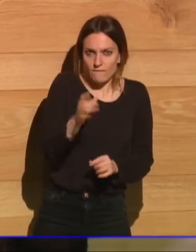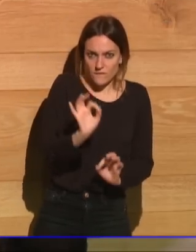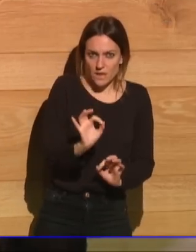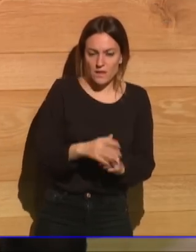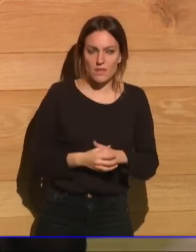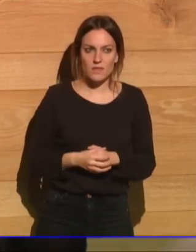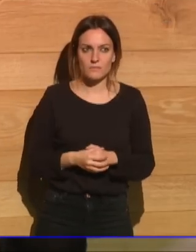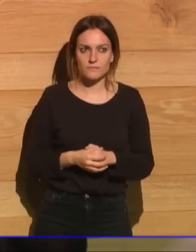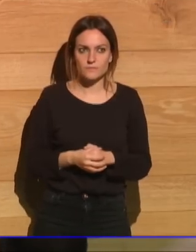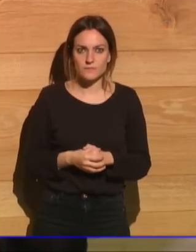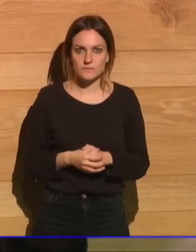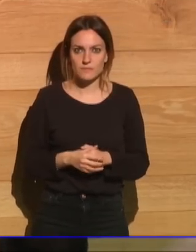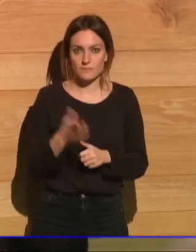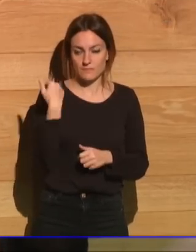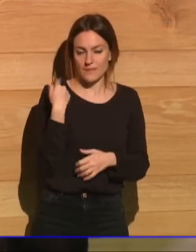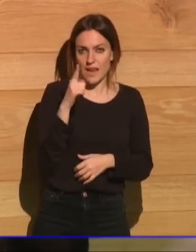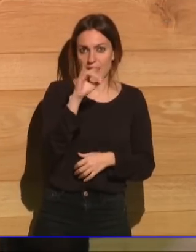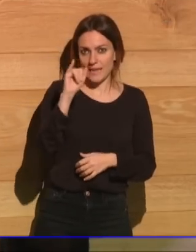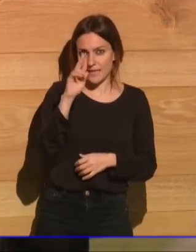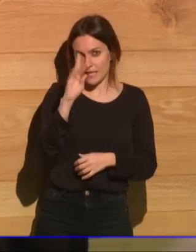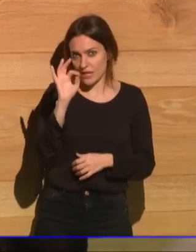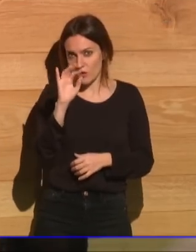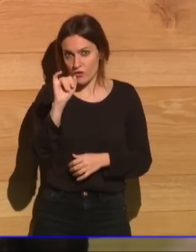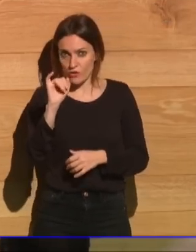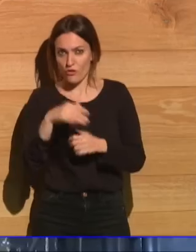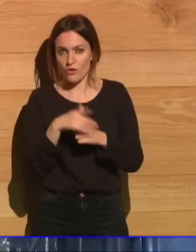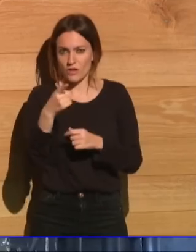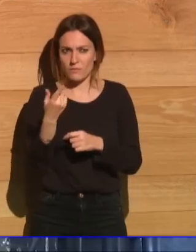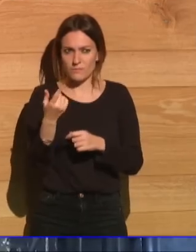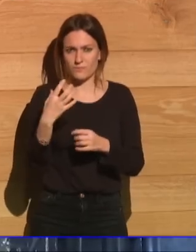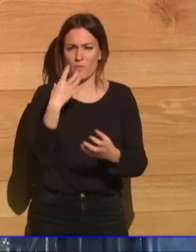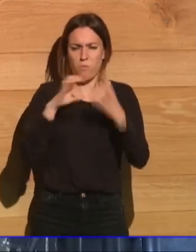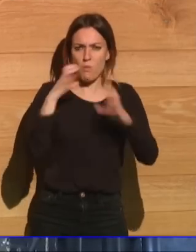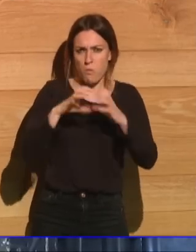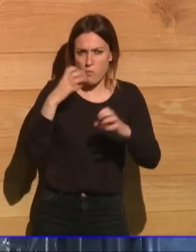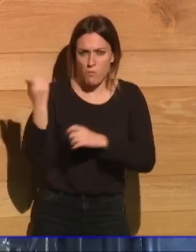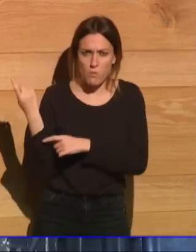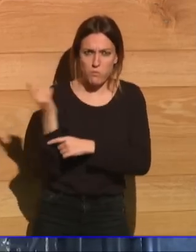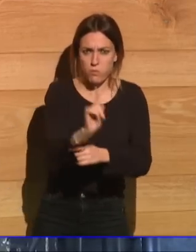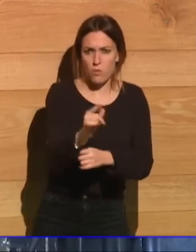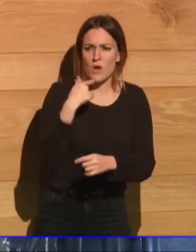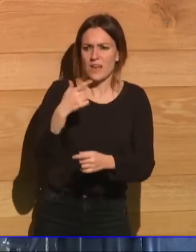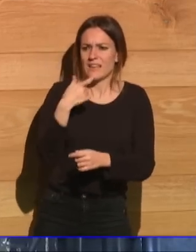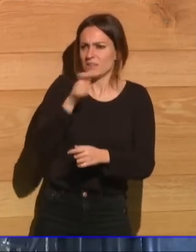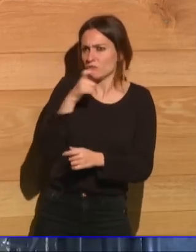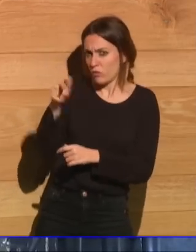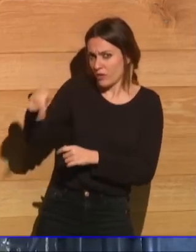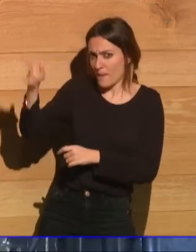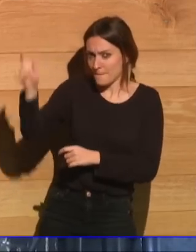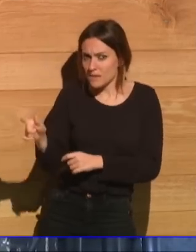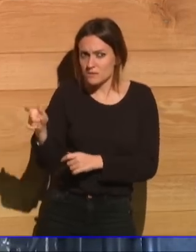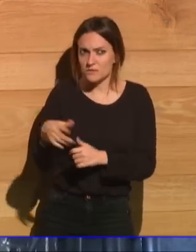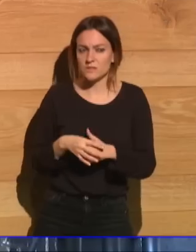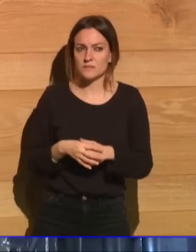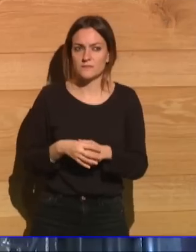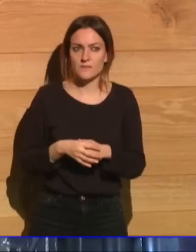actores. Que cuando Leroy sale a gritos de clase y está diciendo, es usted una cerda hija de puta, es usted una cerda hija de